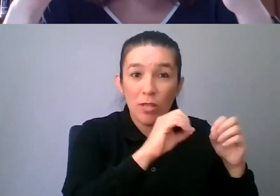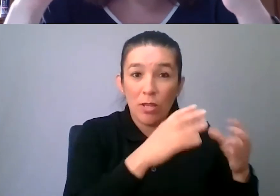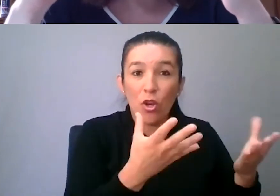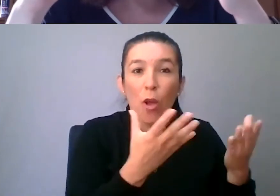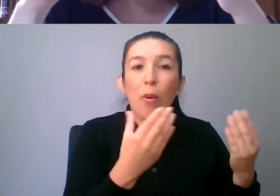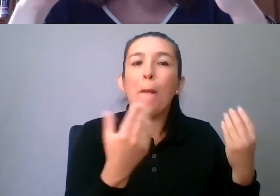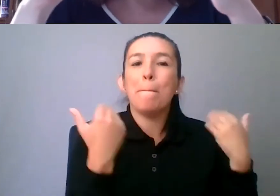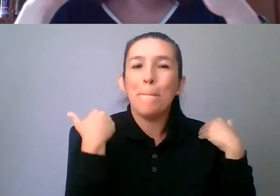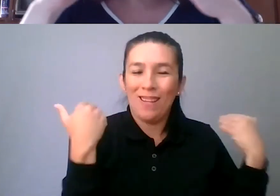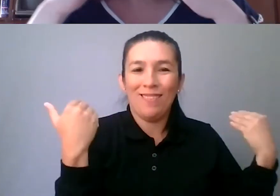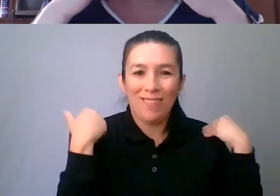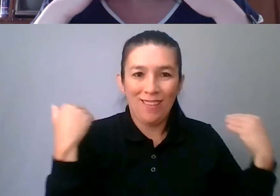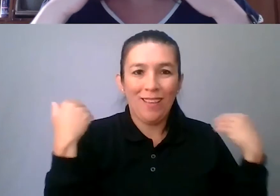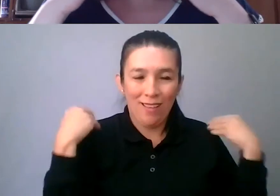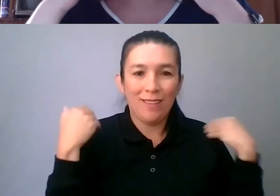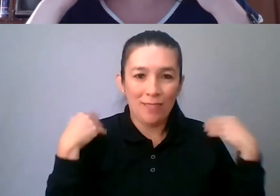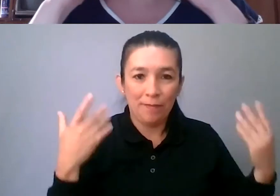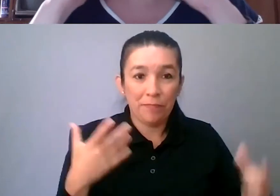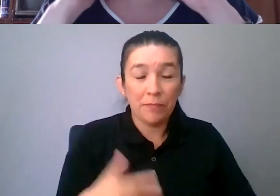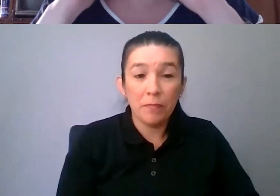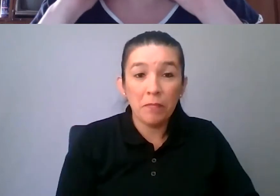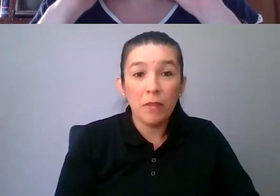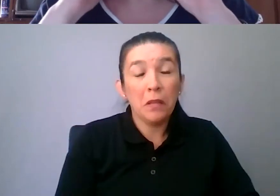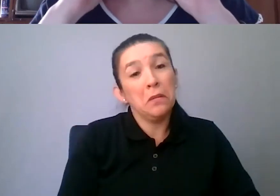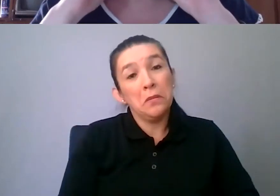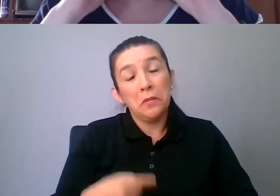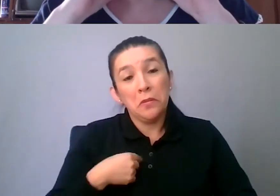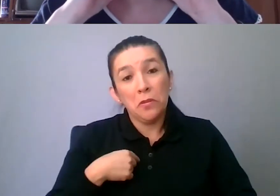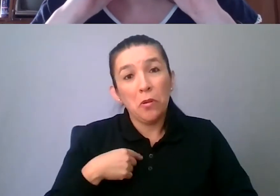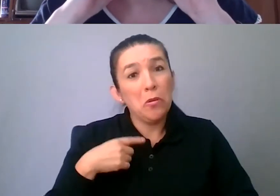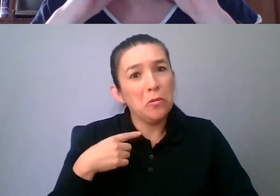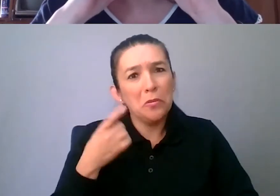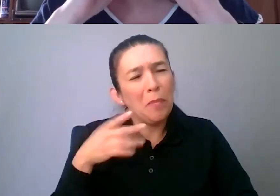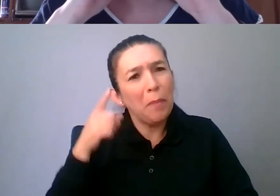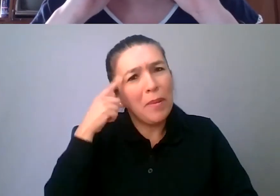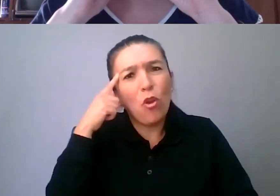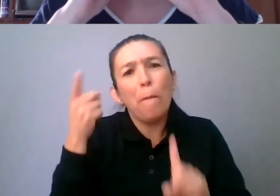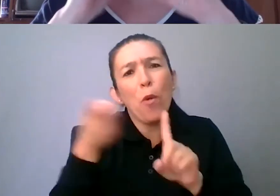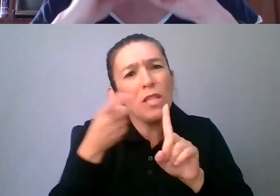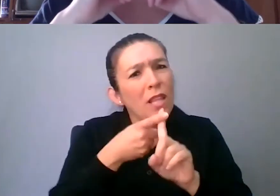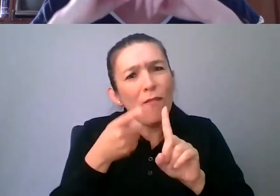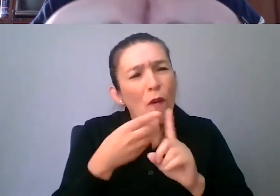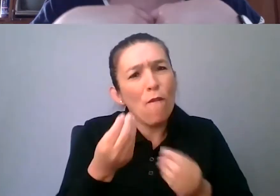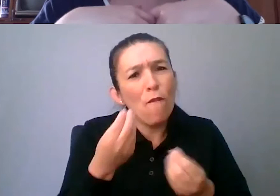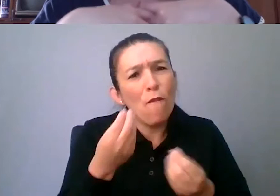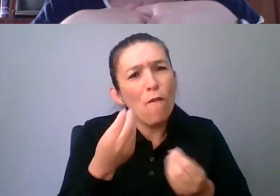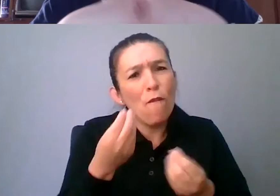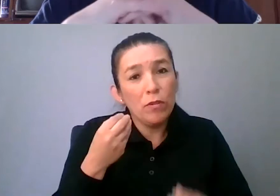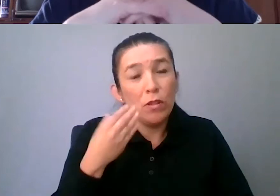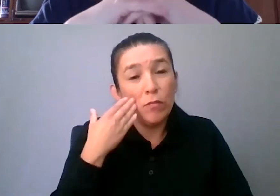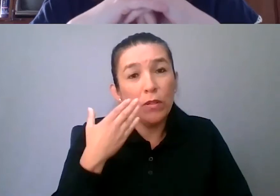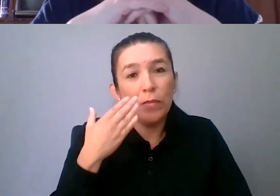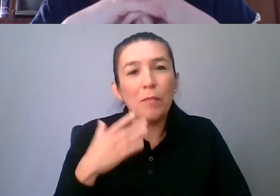una práctica, digamos. Entonces yo le veo puro beneficio, y me encantaría tener un